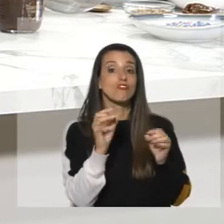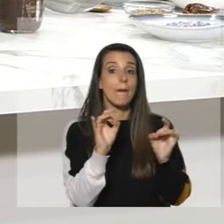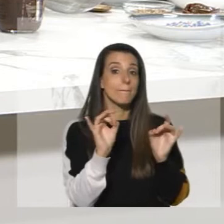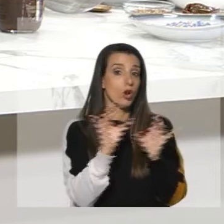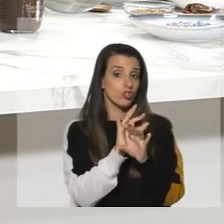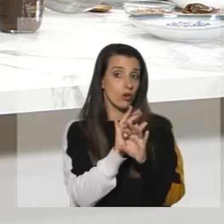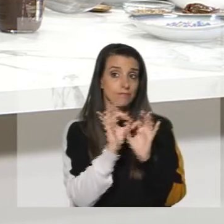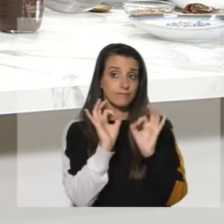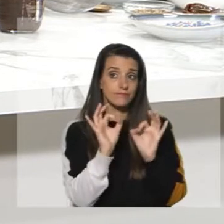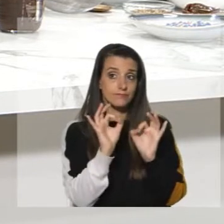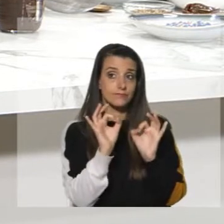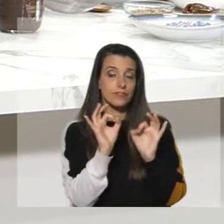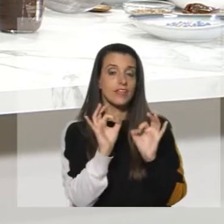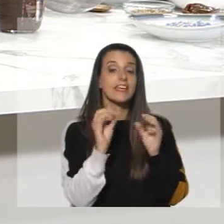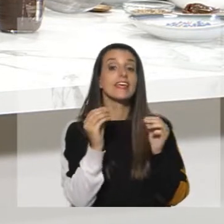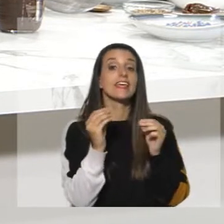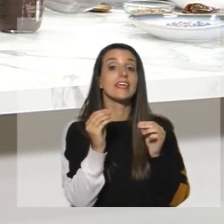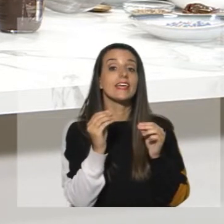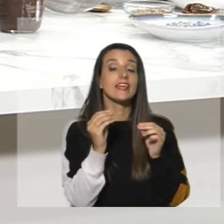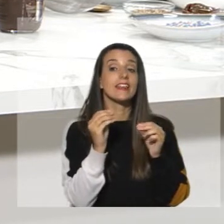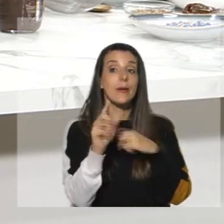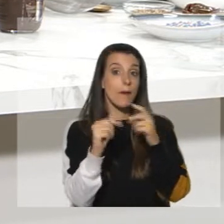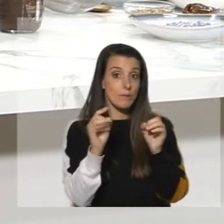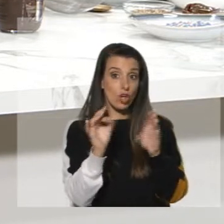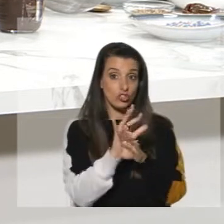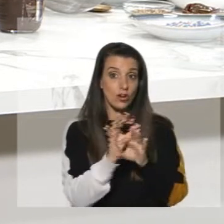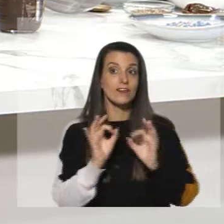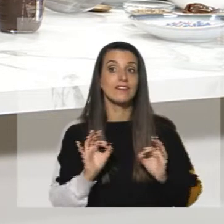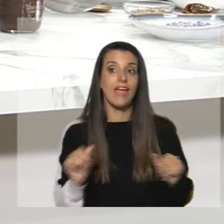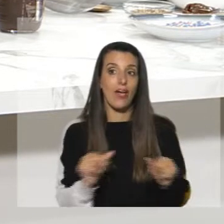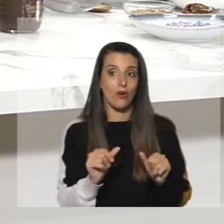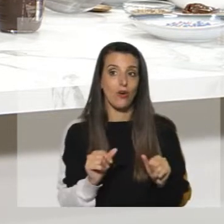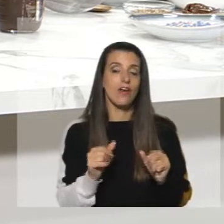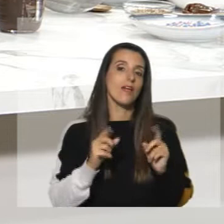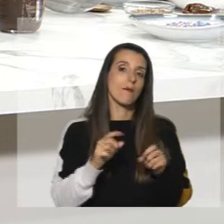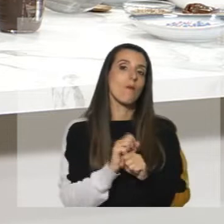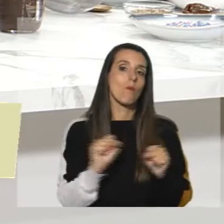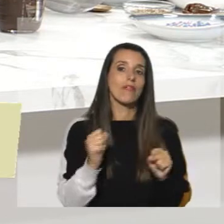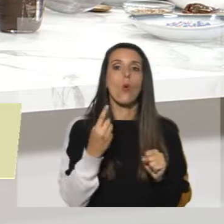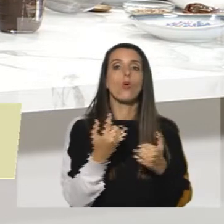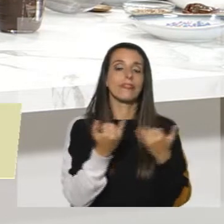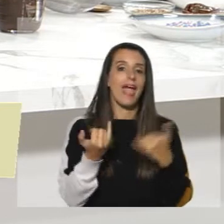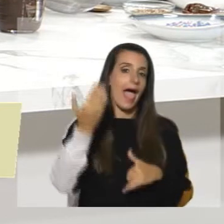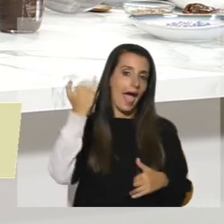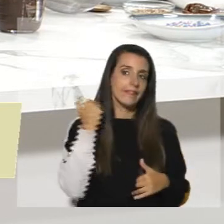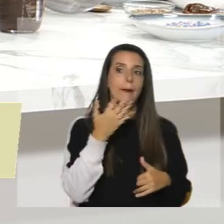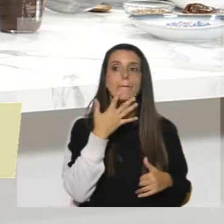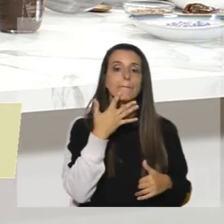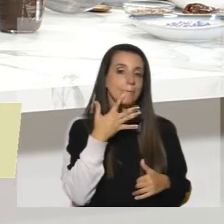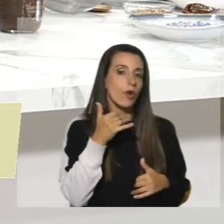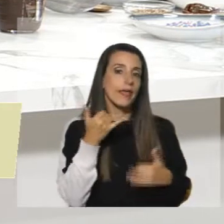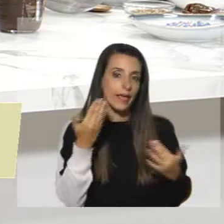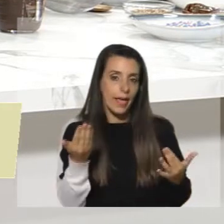parejo y lo relleno con un dulce de leche. Después de rellenarlo, también lo pueden hacer un día antes, por ejemplo, dejarlo con film, así los